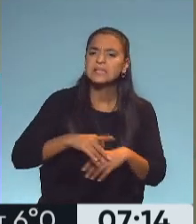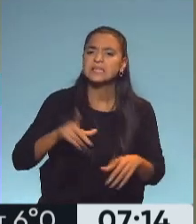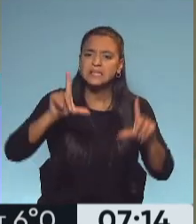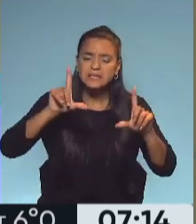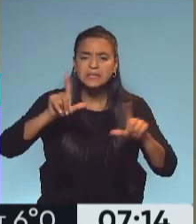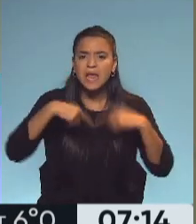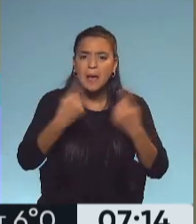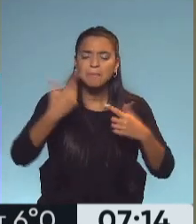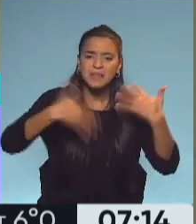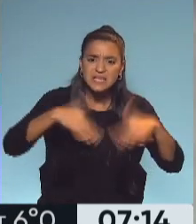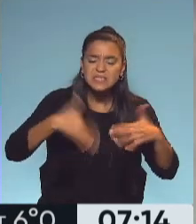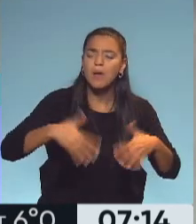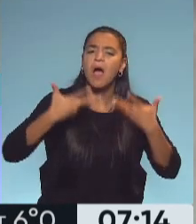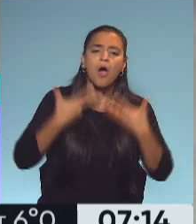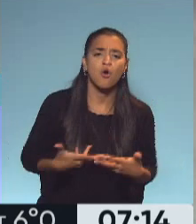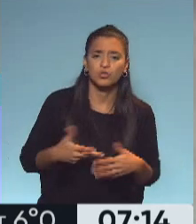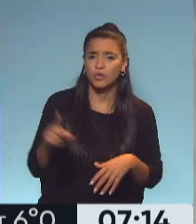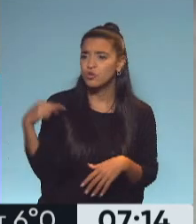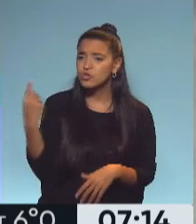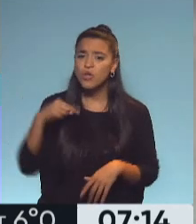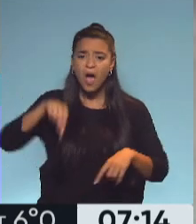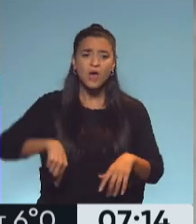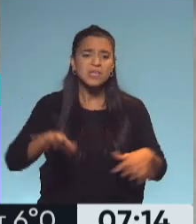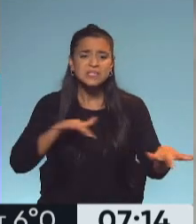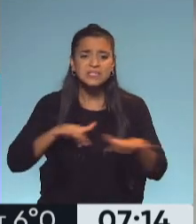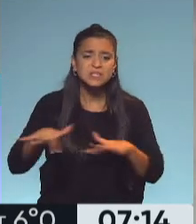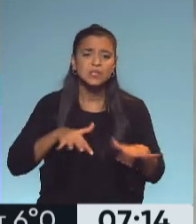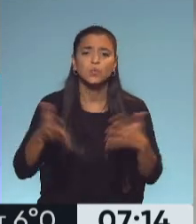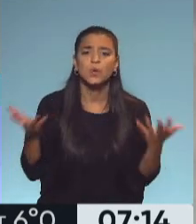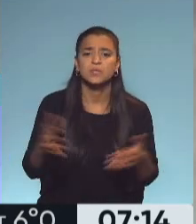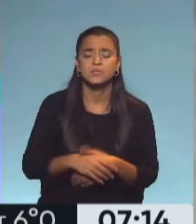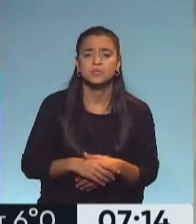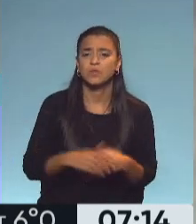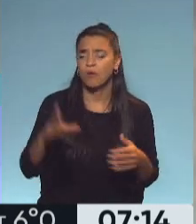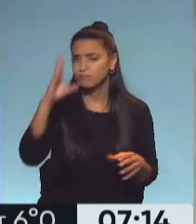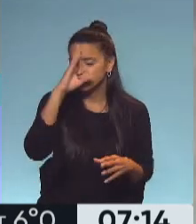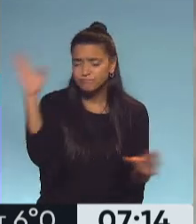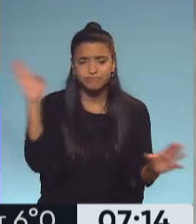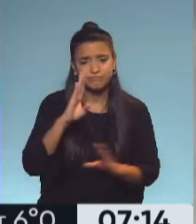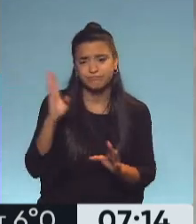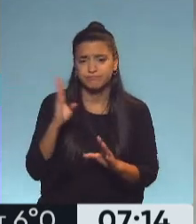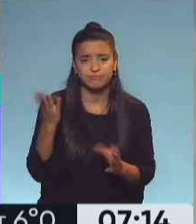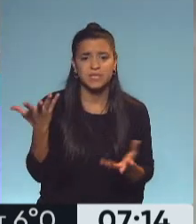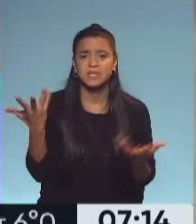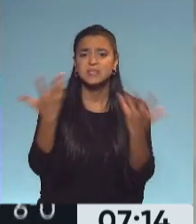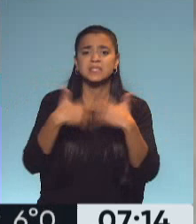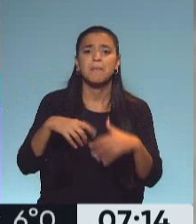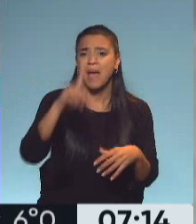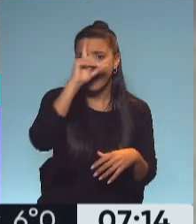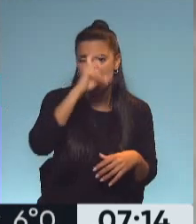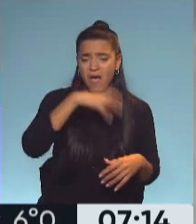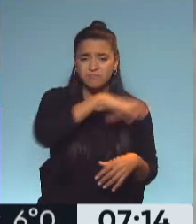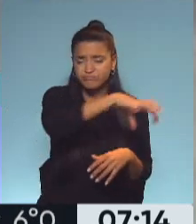sumamente agotados. Estamos en una situación de abierto colapso del sistema